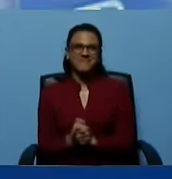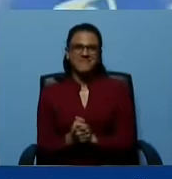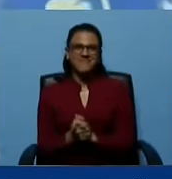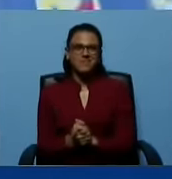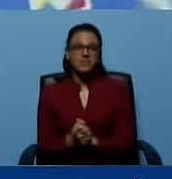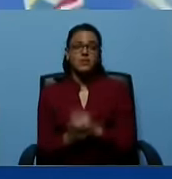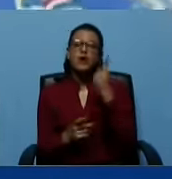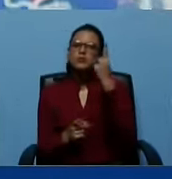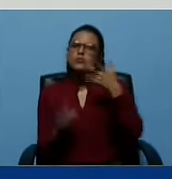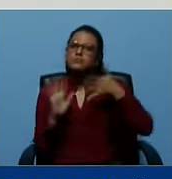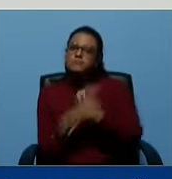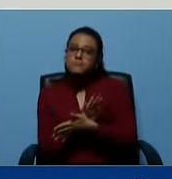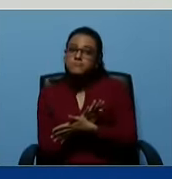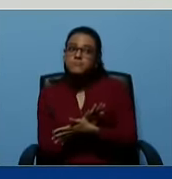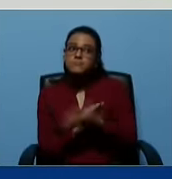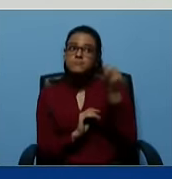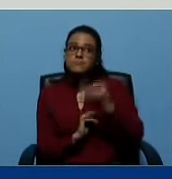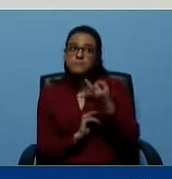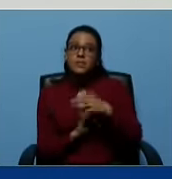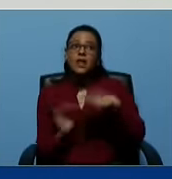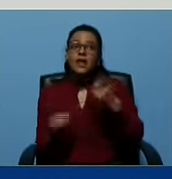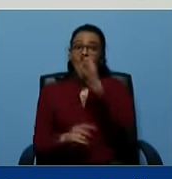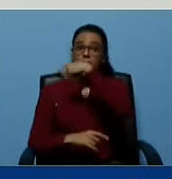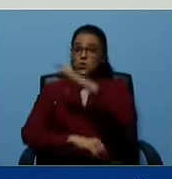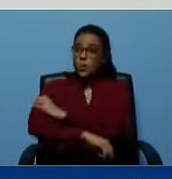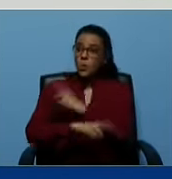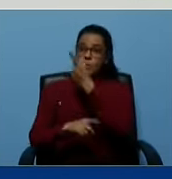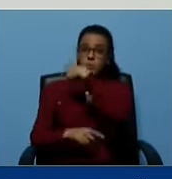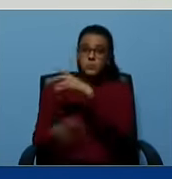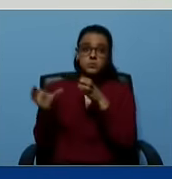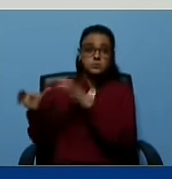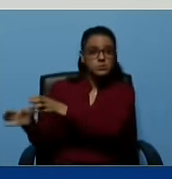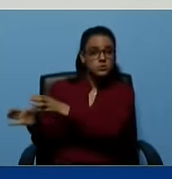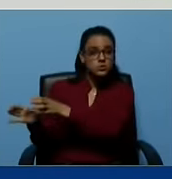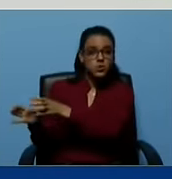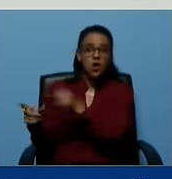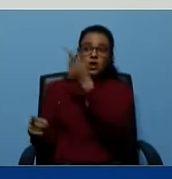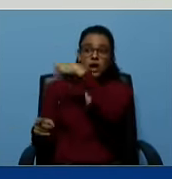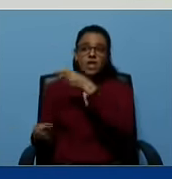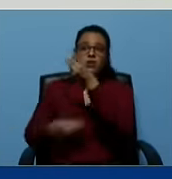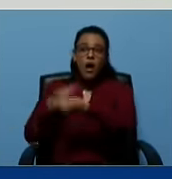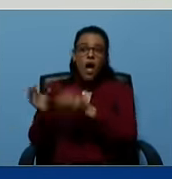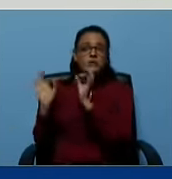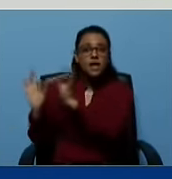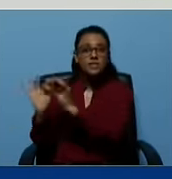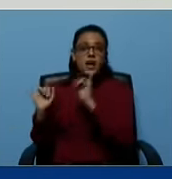Una cosa es que la ultraderecha, el criminal de guerra Edmundo González